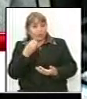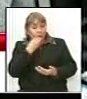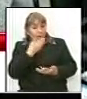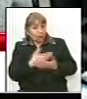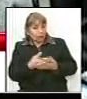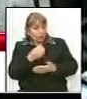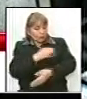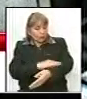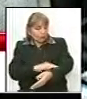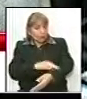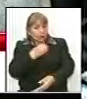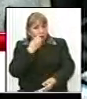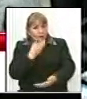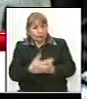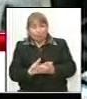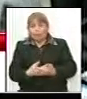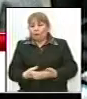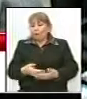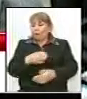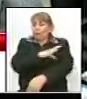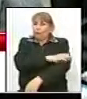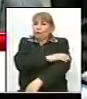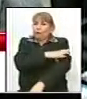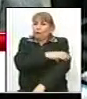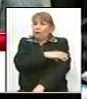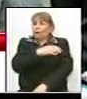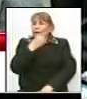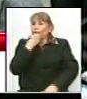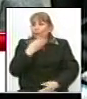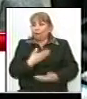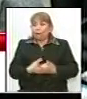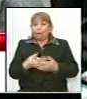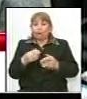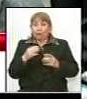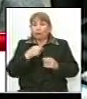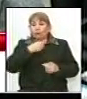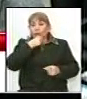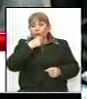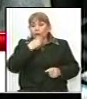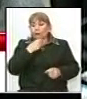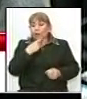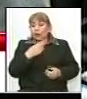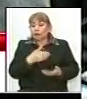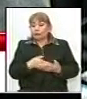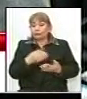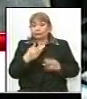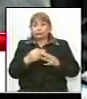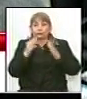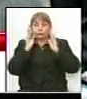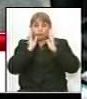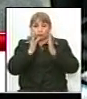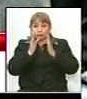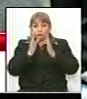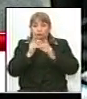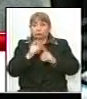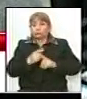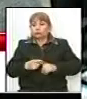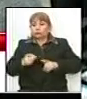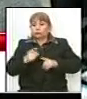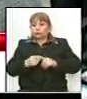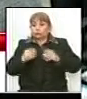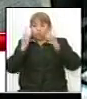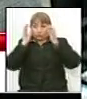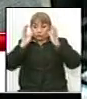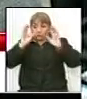el azúcar, si estoy controlando bien la presión. Entonces, los preceptos de la atención geriátrica se llama atención diferenciada, de acuerdo